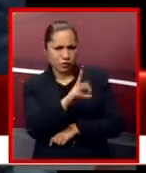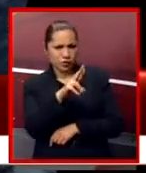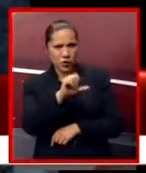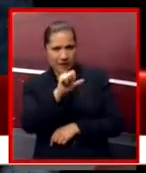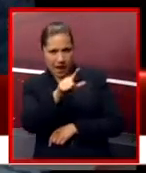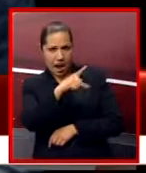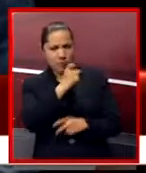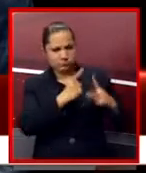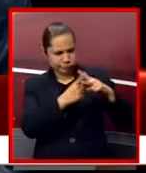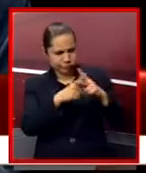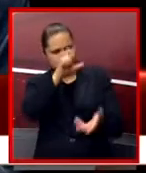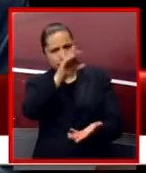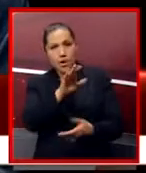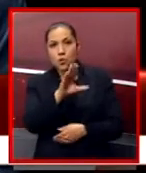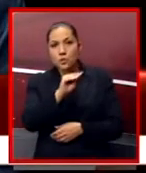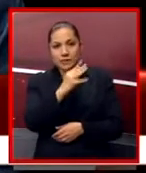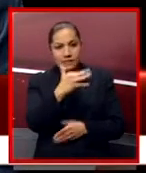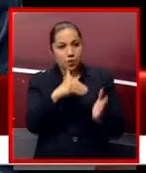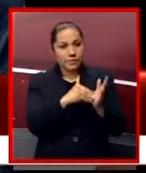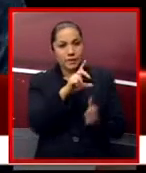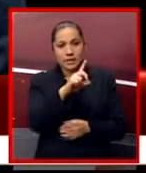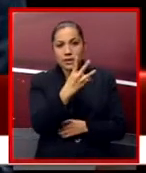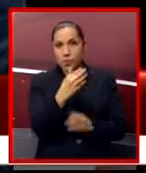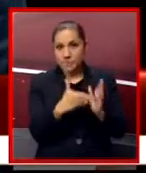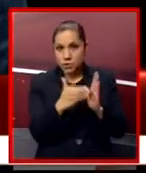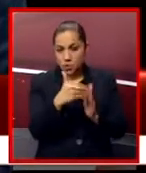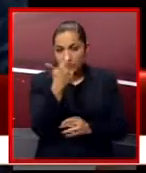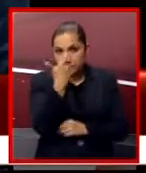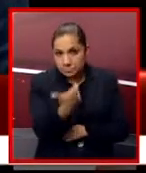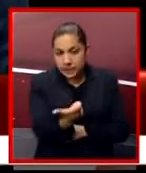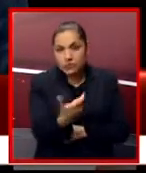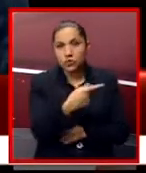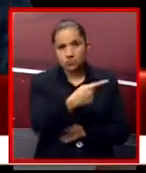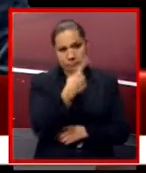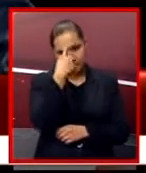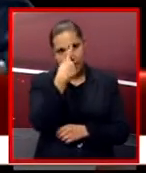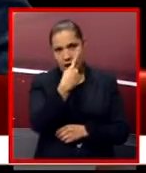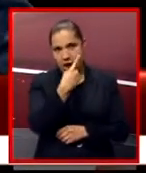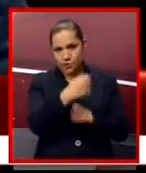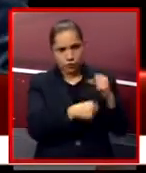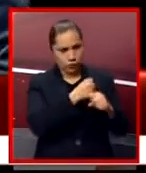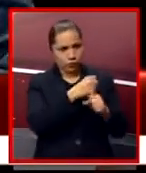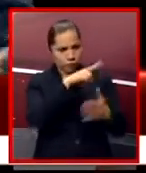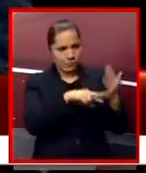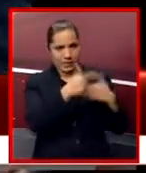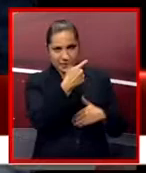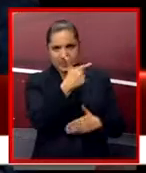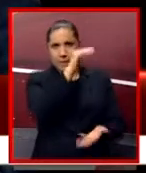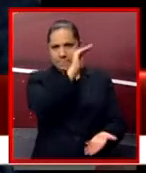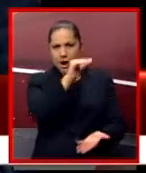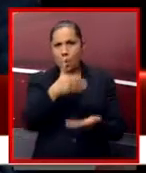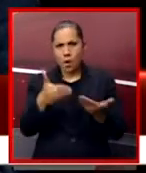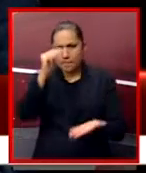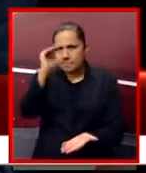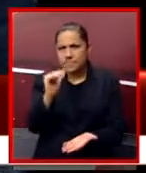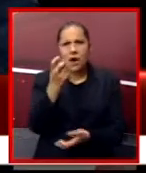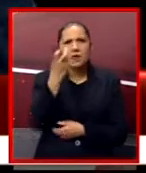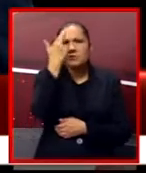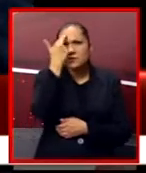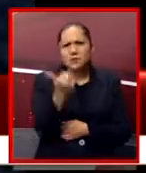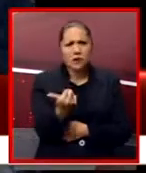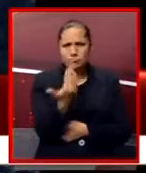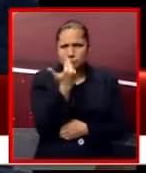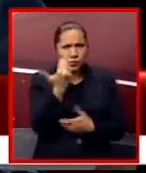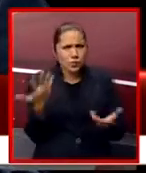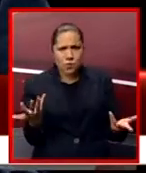a 35.094 millones de pesos con respecto a 2017 no tiene ninguna justificación. Que si son